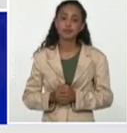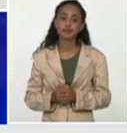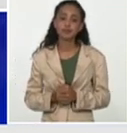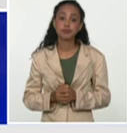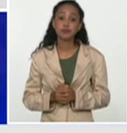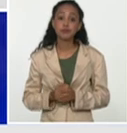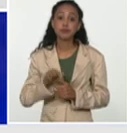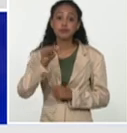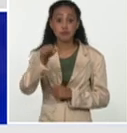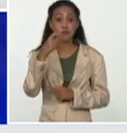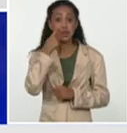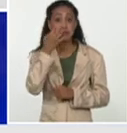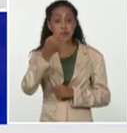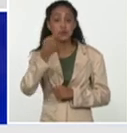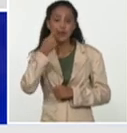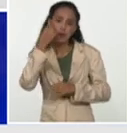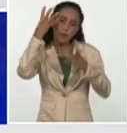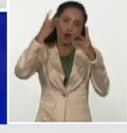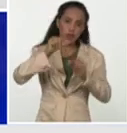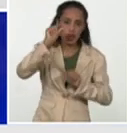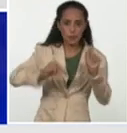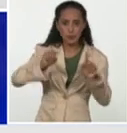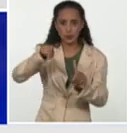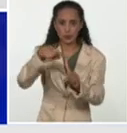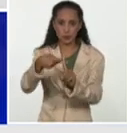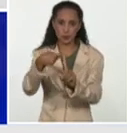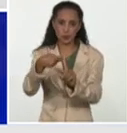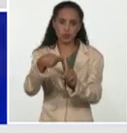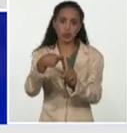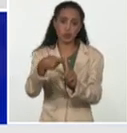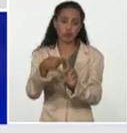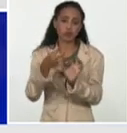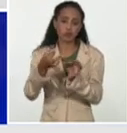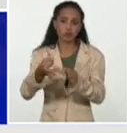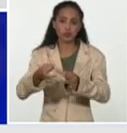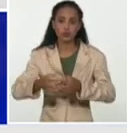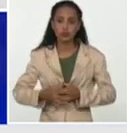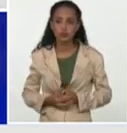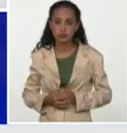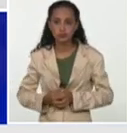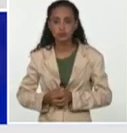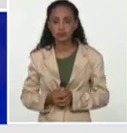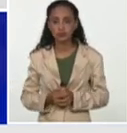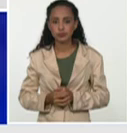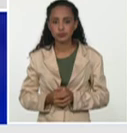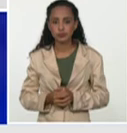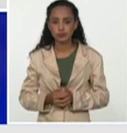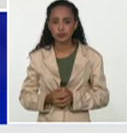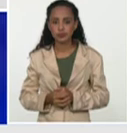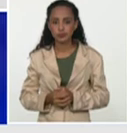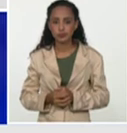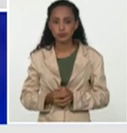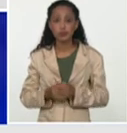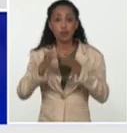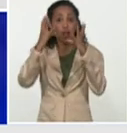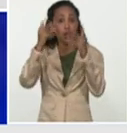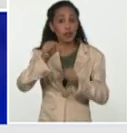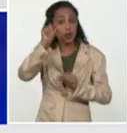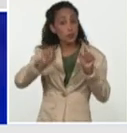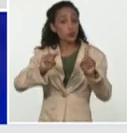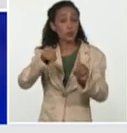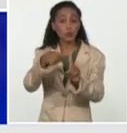en correspondencia con la complejidad epidemiológica, el número de casos, el